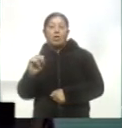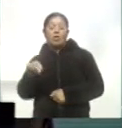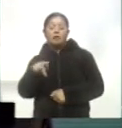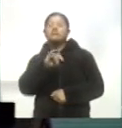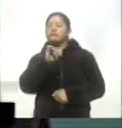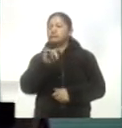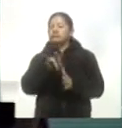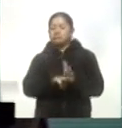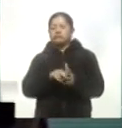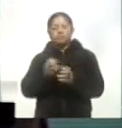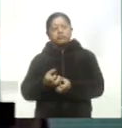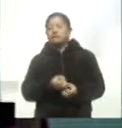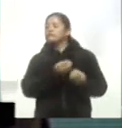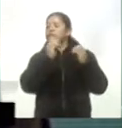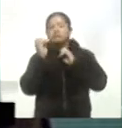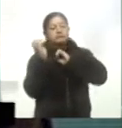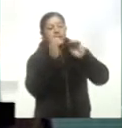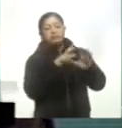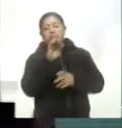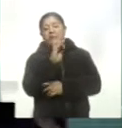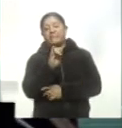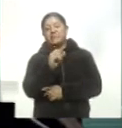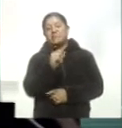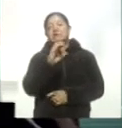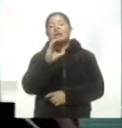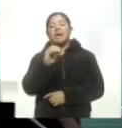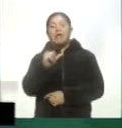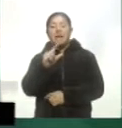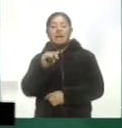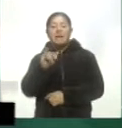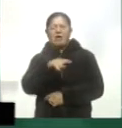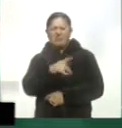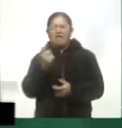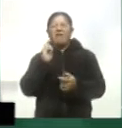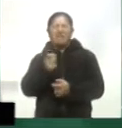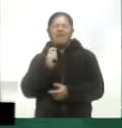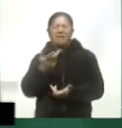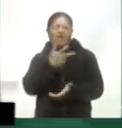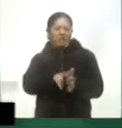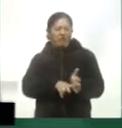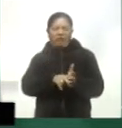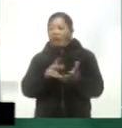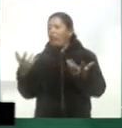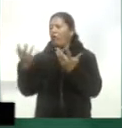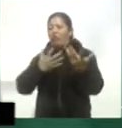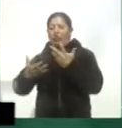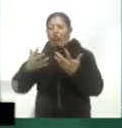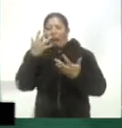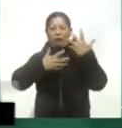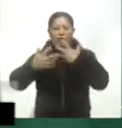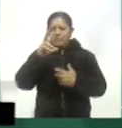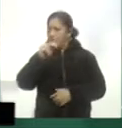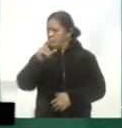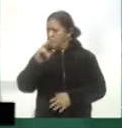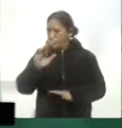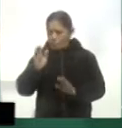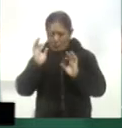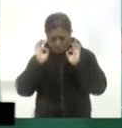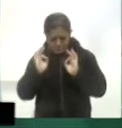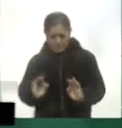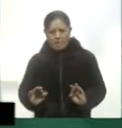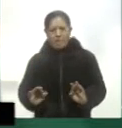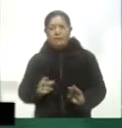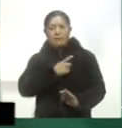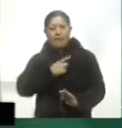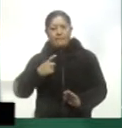República. Nada tiene que ver este video con la elección presidencial de 2018, para que no vaya a haber malas interpretaciones, sentenció el presidente en rueda